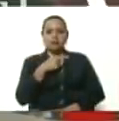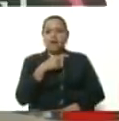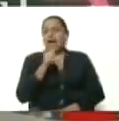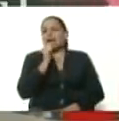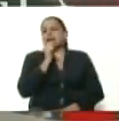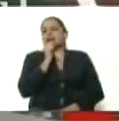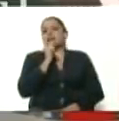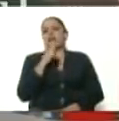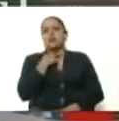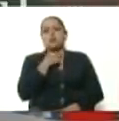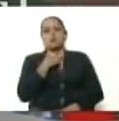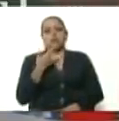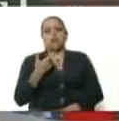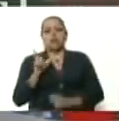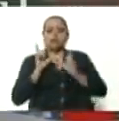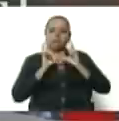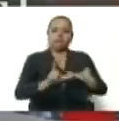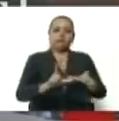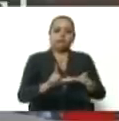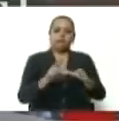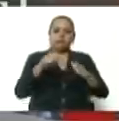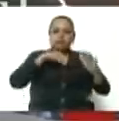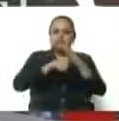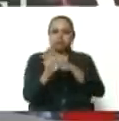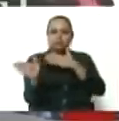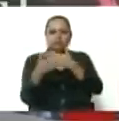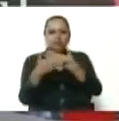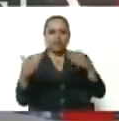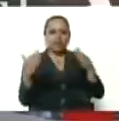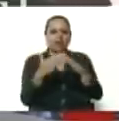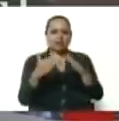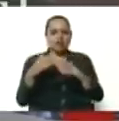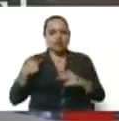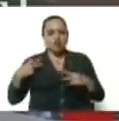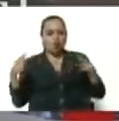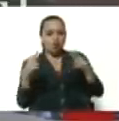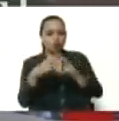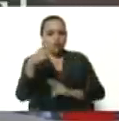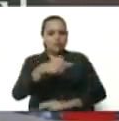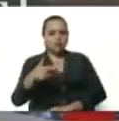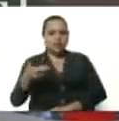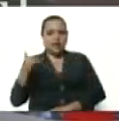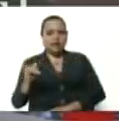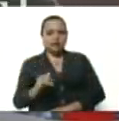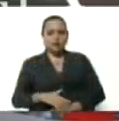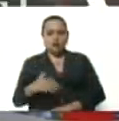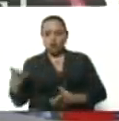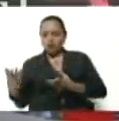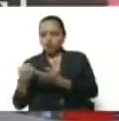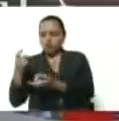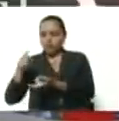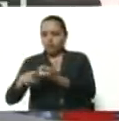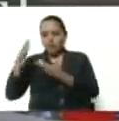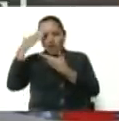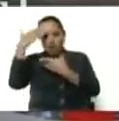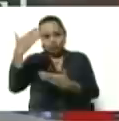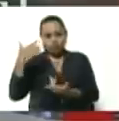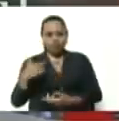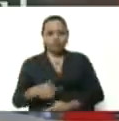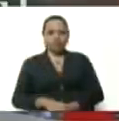cuarentena metido en su casa? Bueno, conozco casos de gente. Aquí está Silvia al lado mío, le mando saludos,